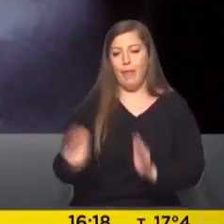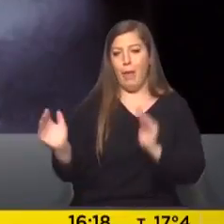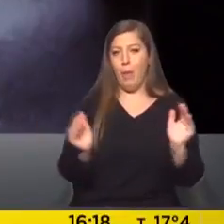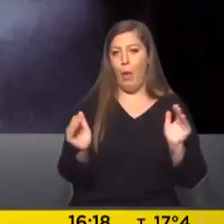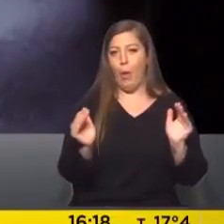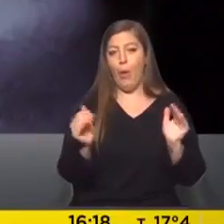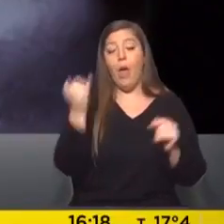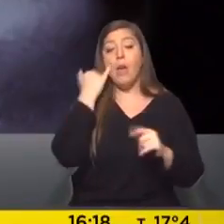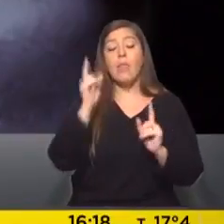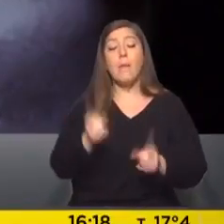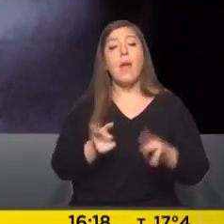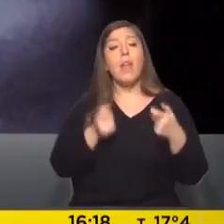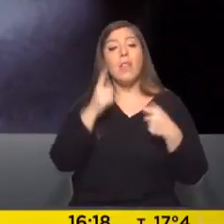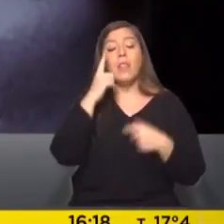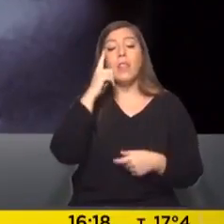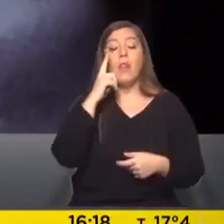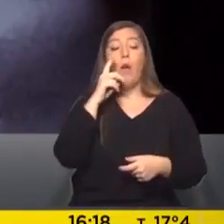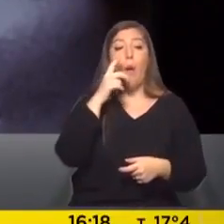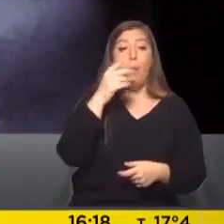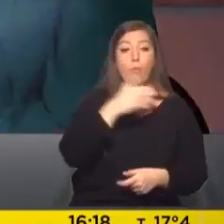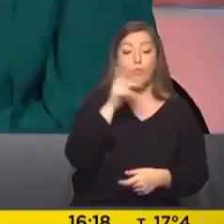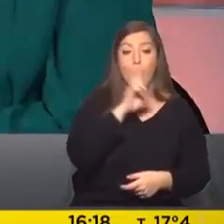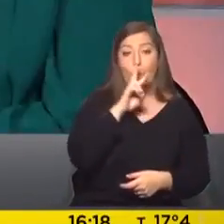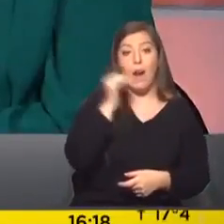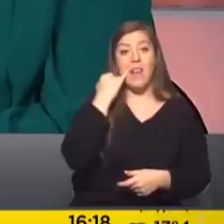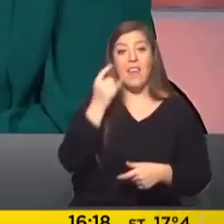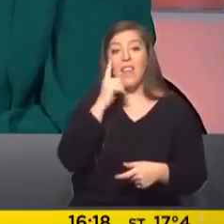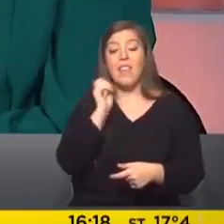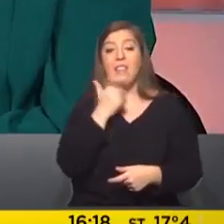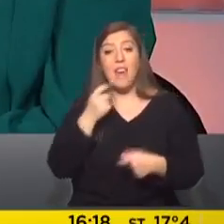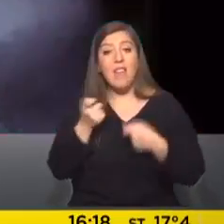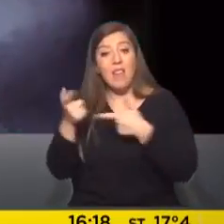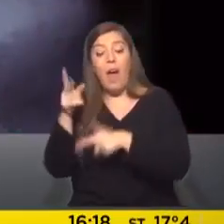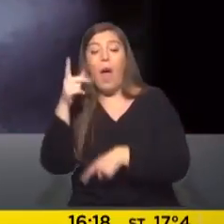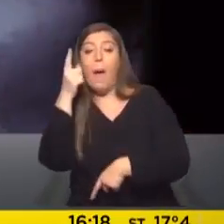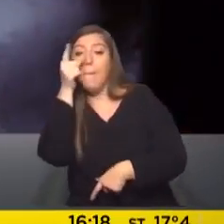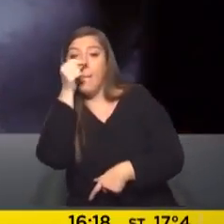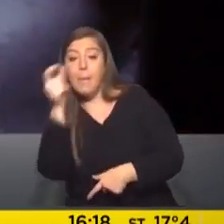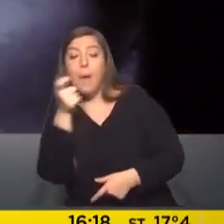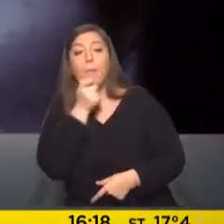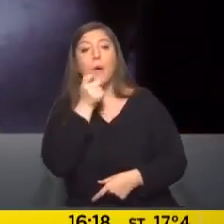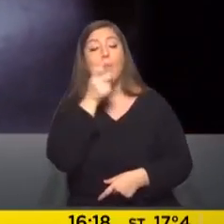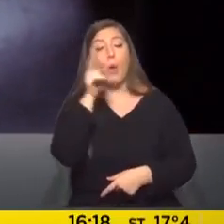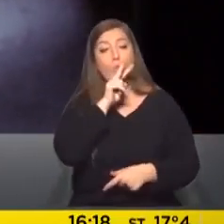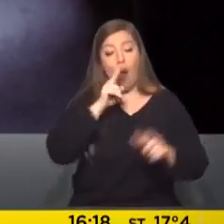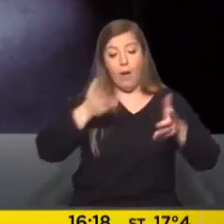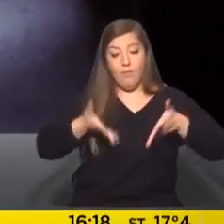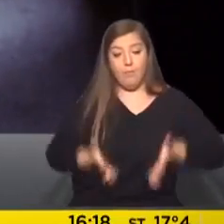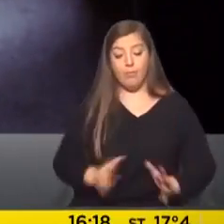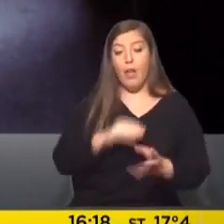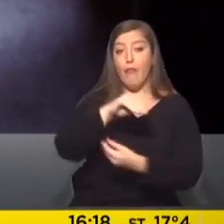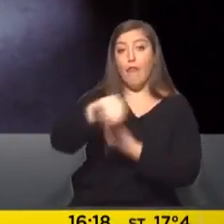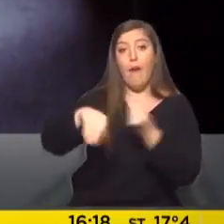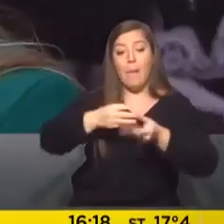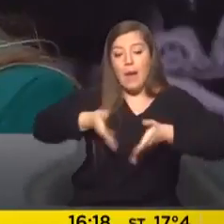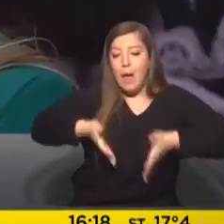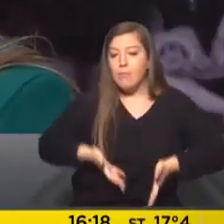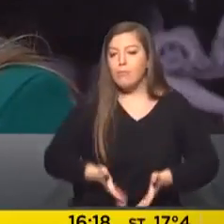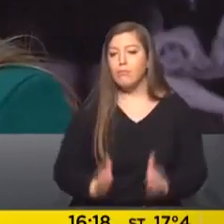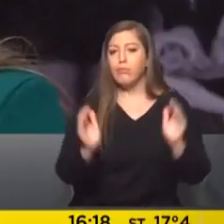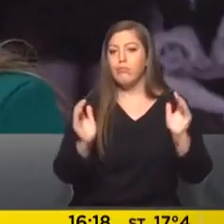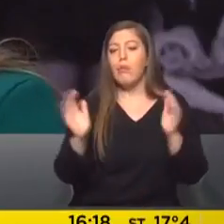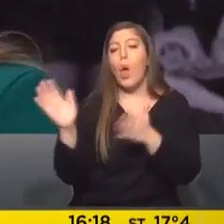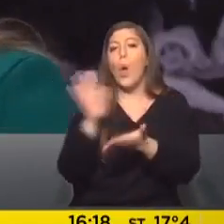les dan a los padres. De repente una mujer da a luz a un hijo, una familia tiene un integrante nuevo,